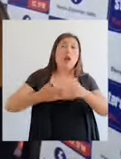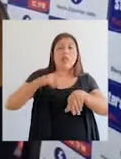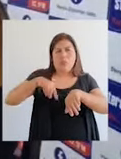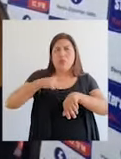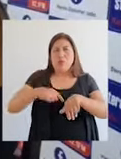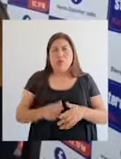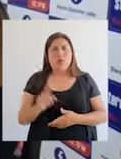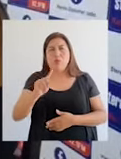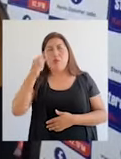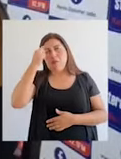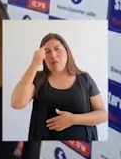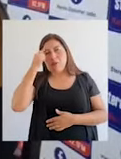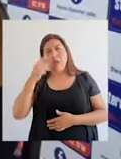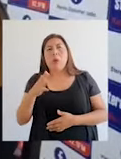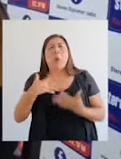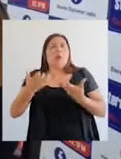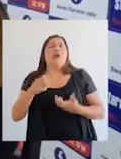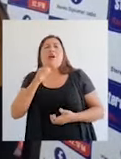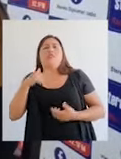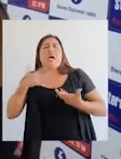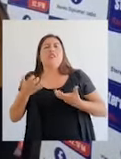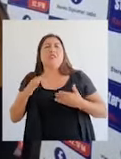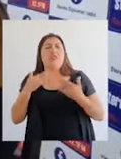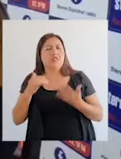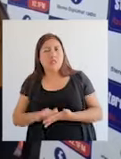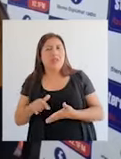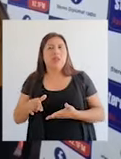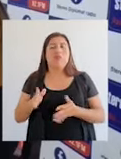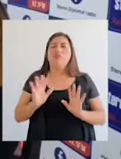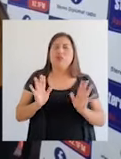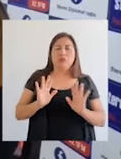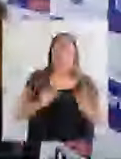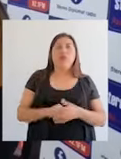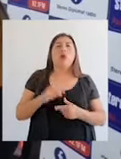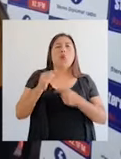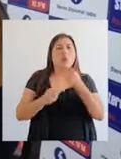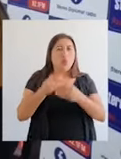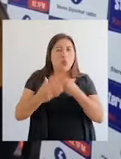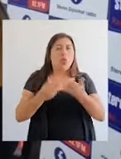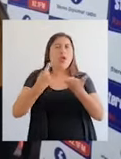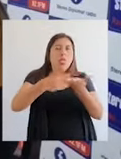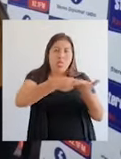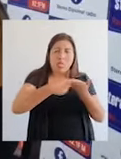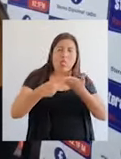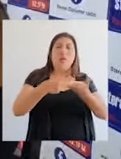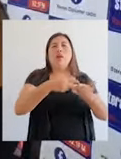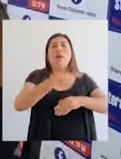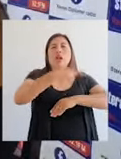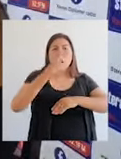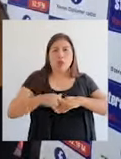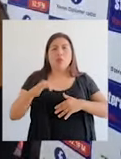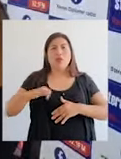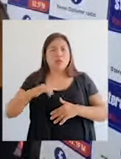de la institución. Esto se ha determinado en consenso con justamente gobiernos regionales, gobiernos provinciales, el gobierno central. Todo el